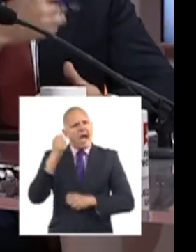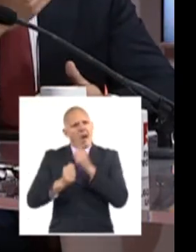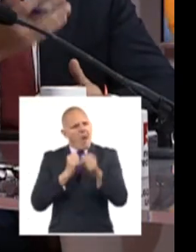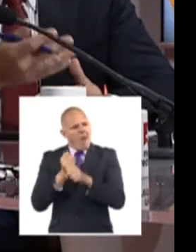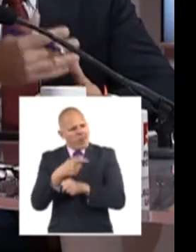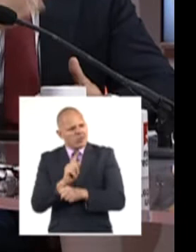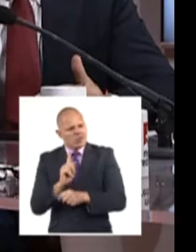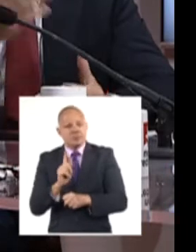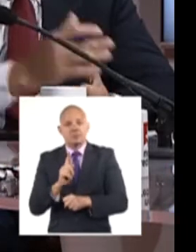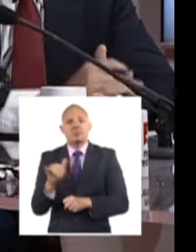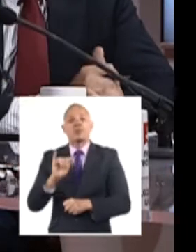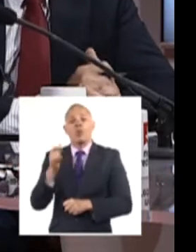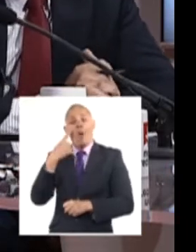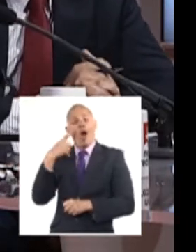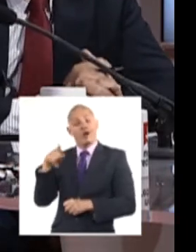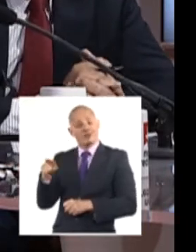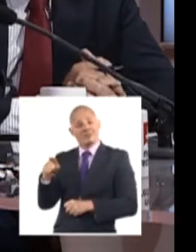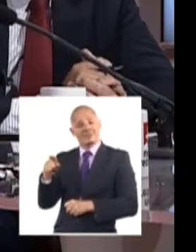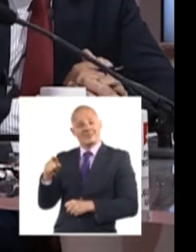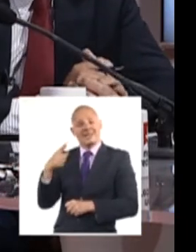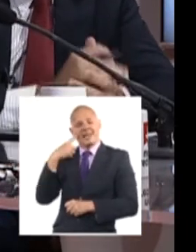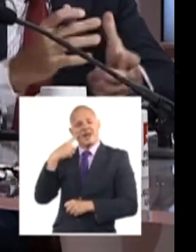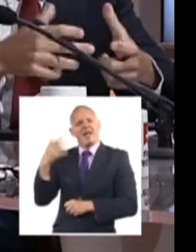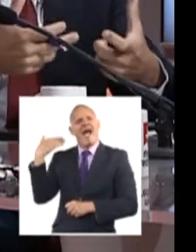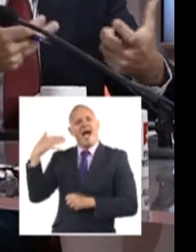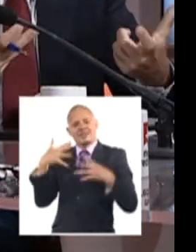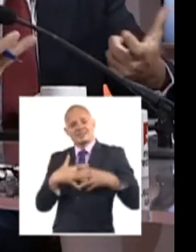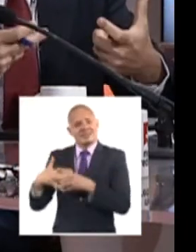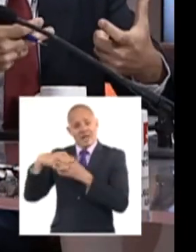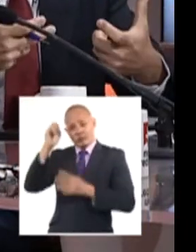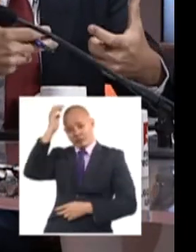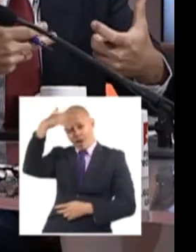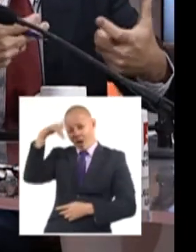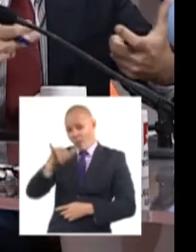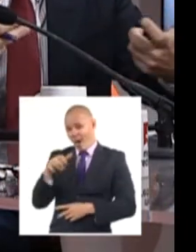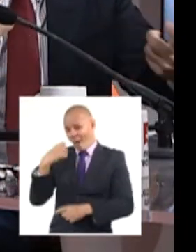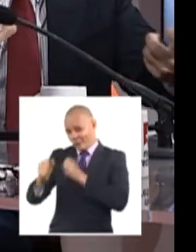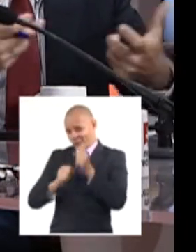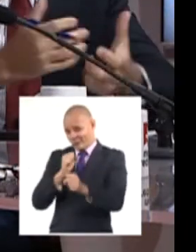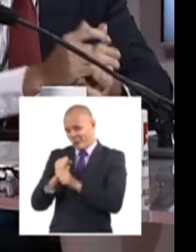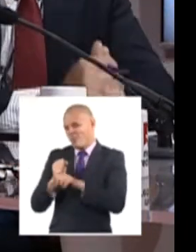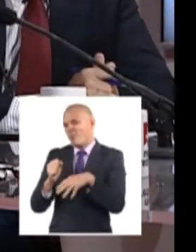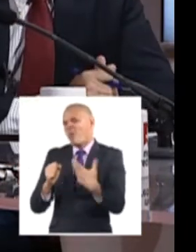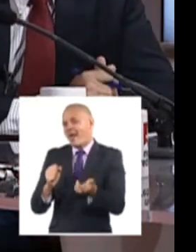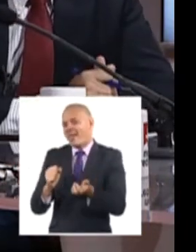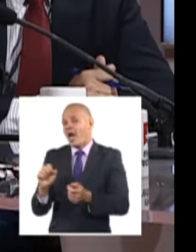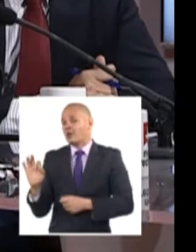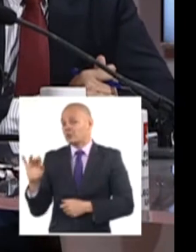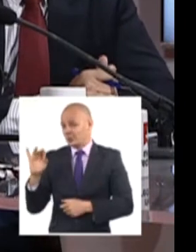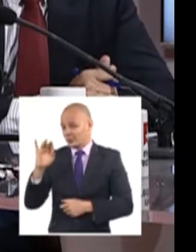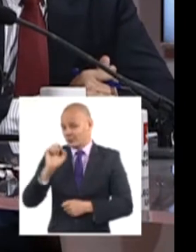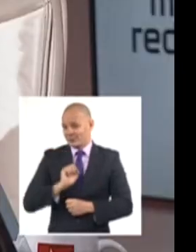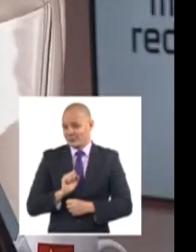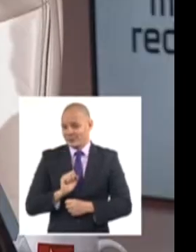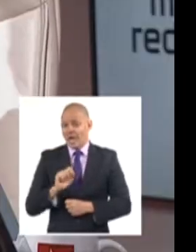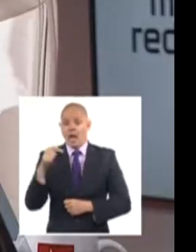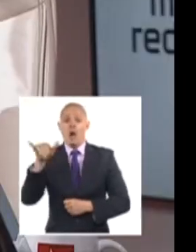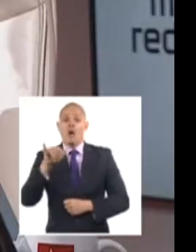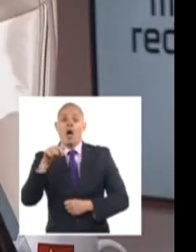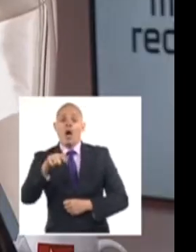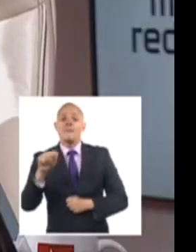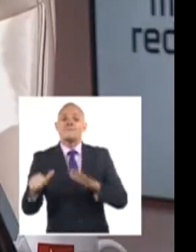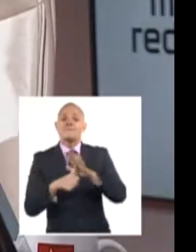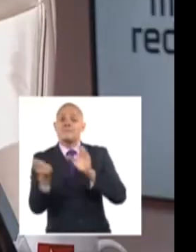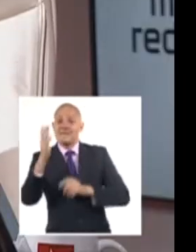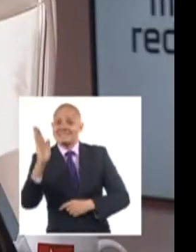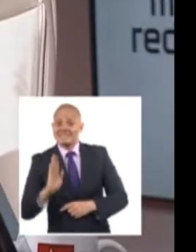por ejemplo construir el propio personal pues es decir es una herramienta que cada día tiene más efecto en la política así es y un hombre además